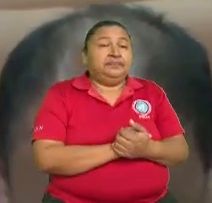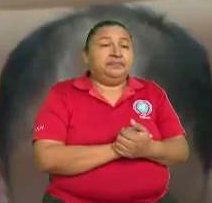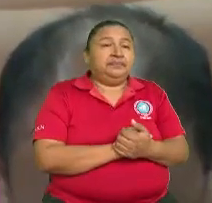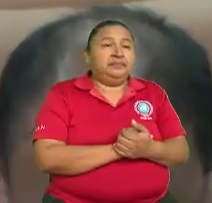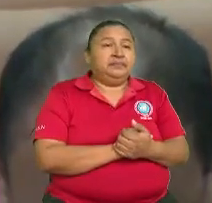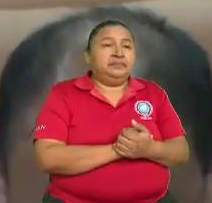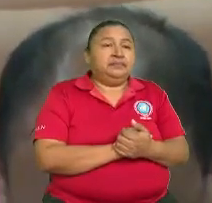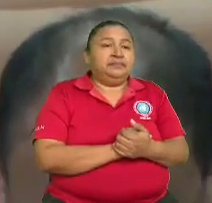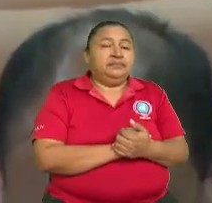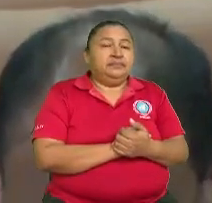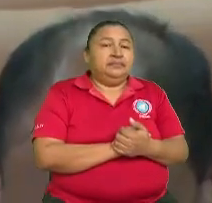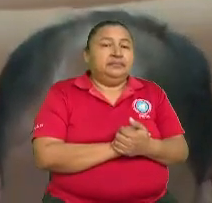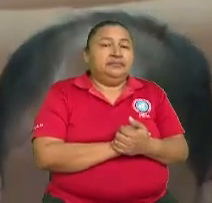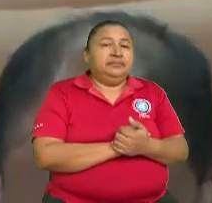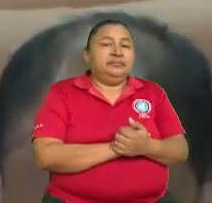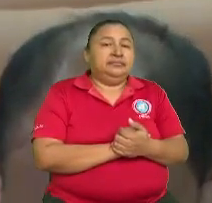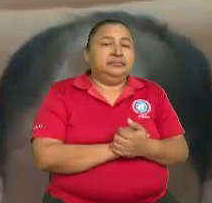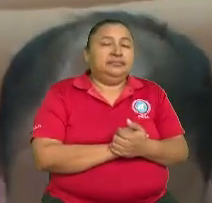Colega,